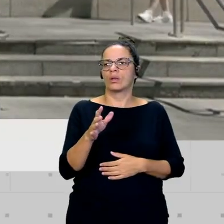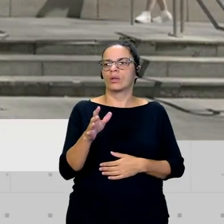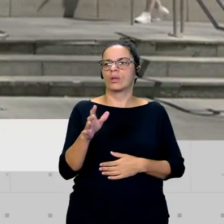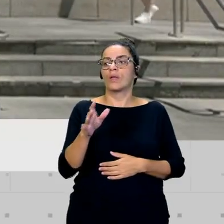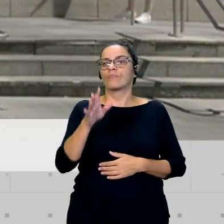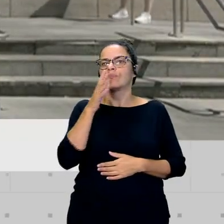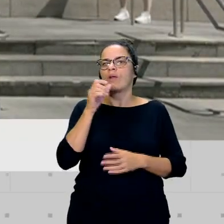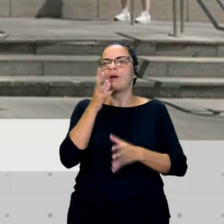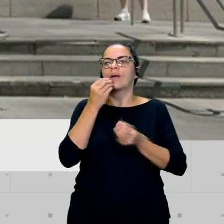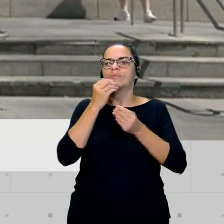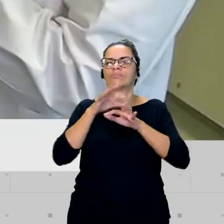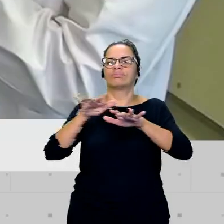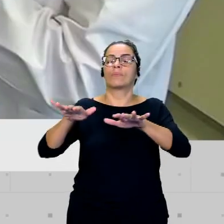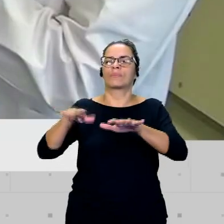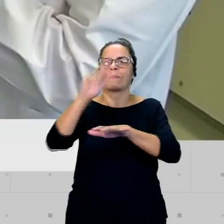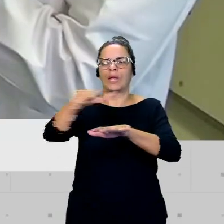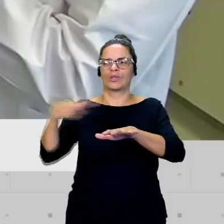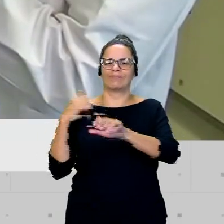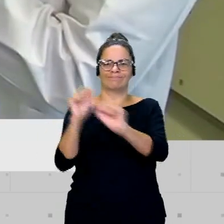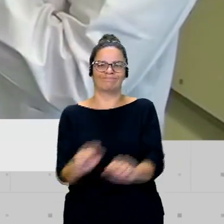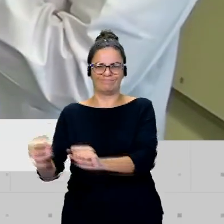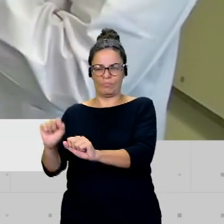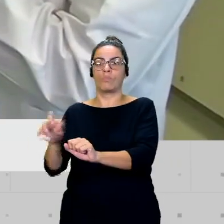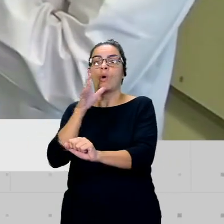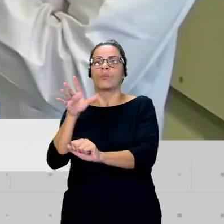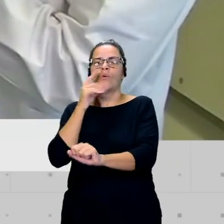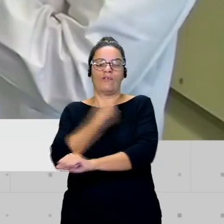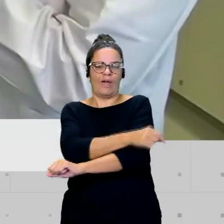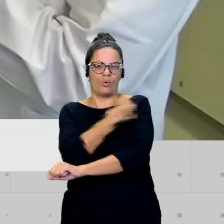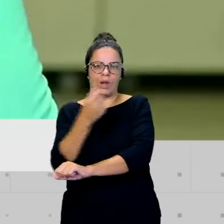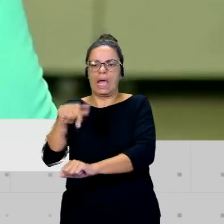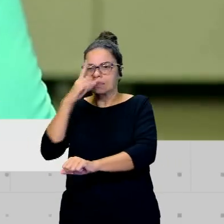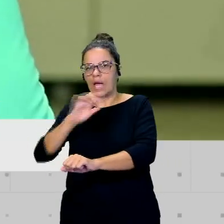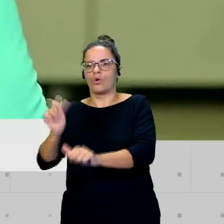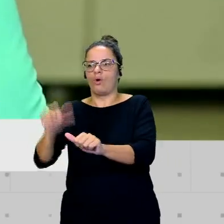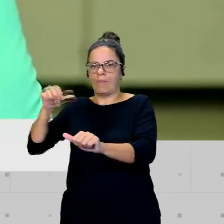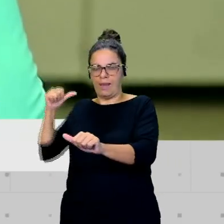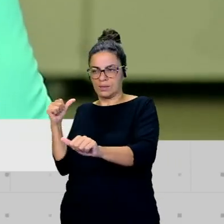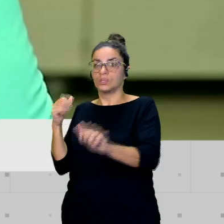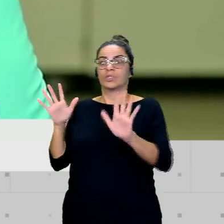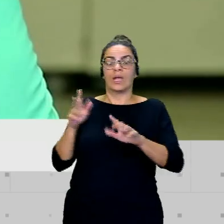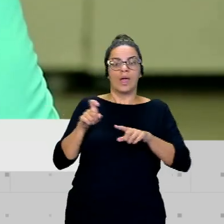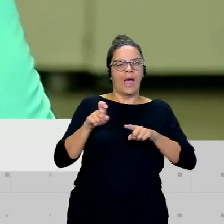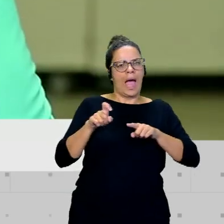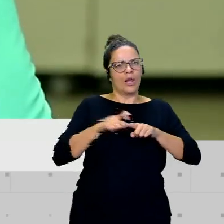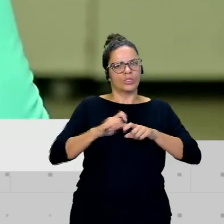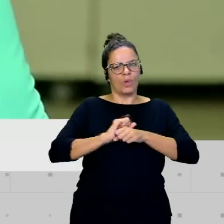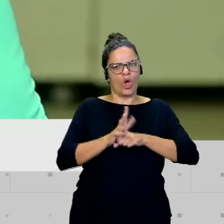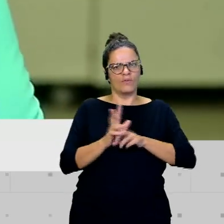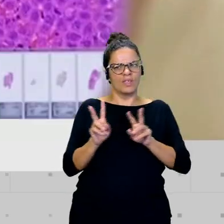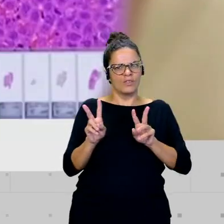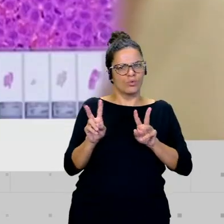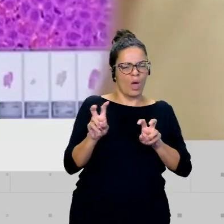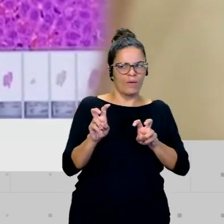está inmunizada. ¿Por qué? Porque está vacunada o bien este año o en las temporadas anteriores. Y claro, entonces a las variantes COVID les cuesta hacer gravedad, desarrollar una